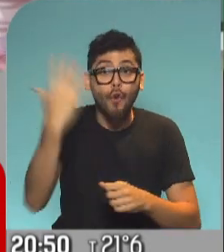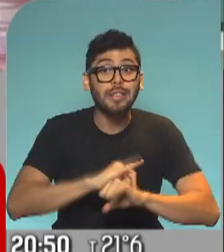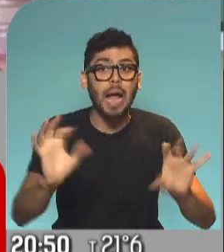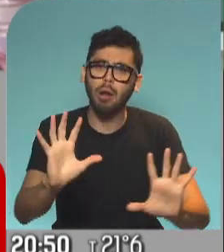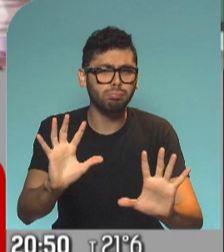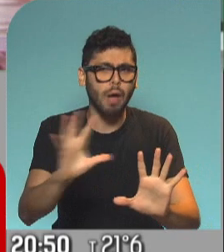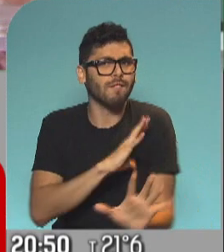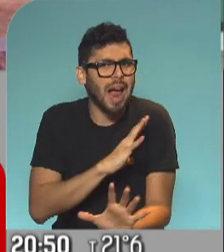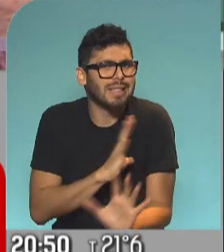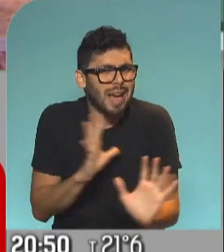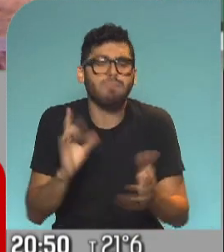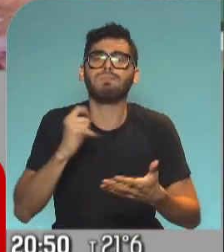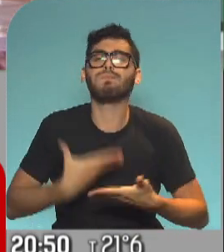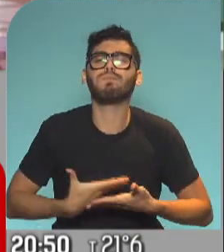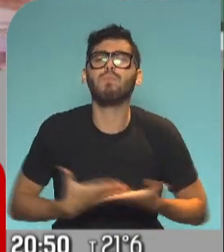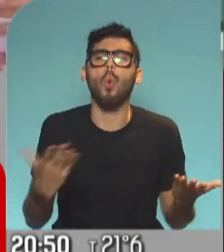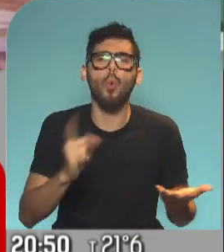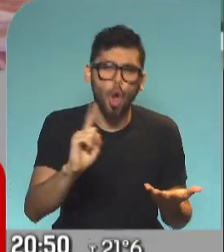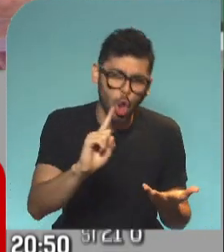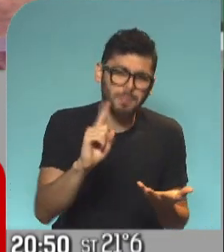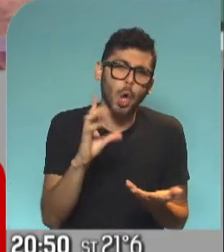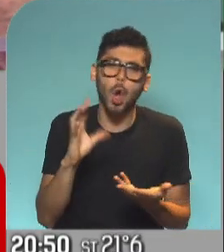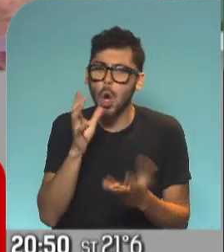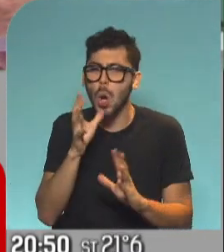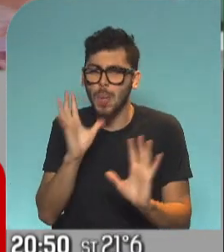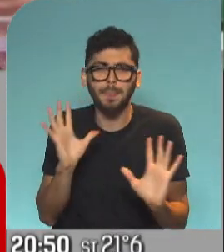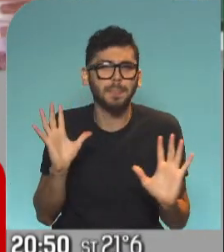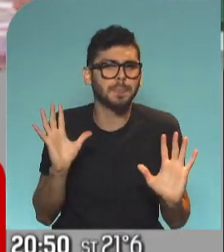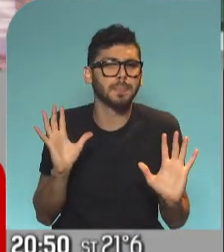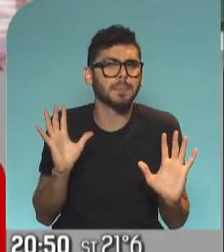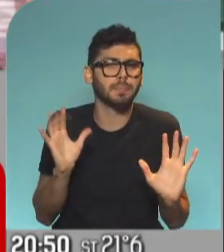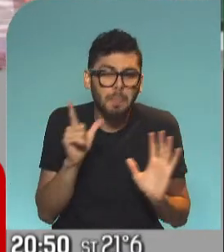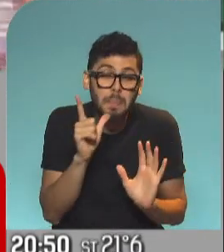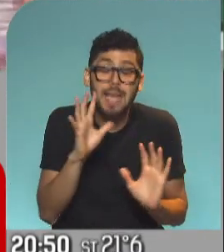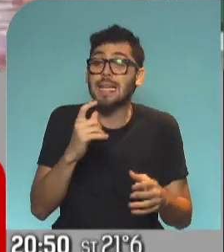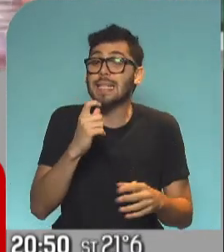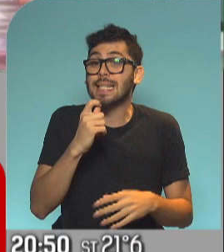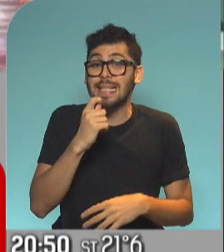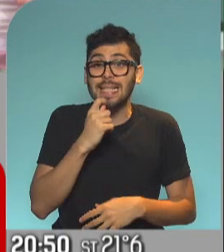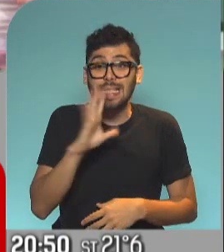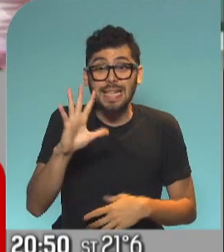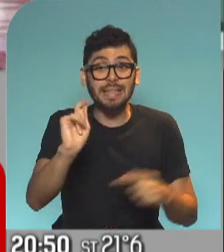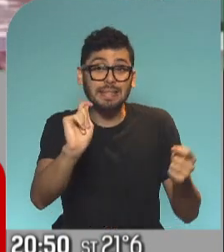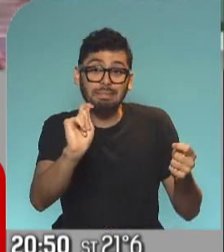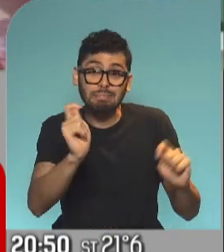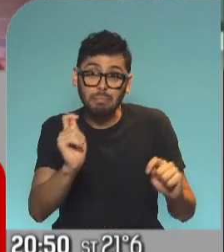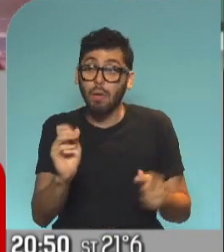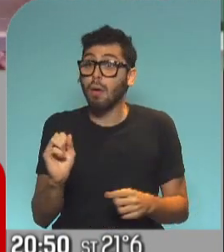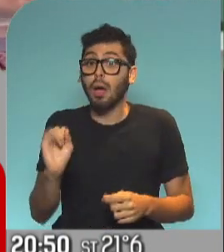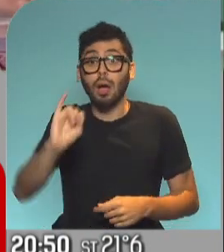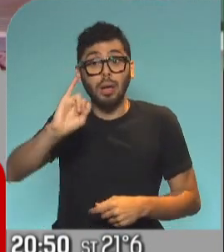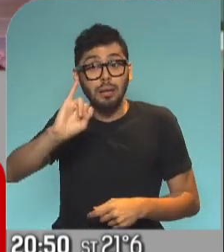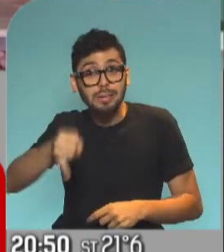pública mejor dicho pero si ya podríamos decir que en caso de concretar estas últimas modificaciones el